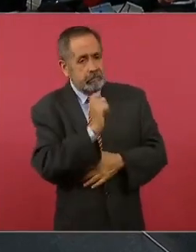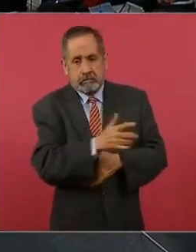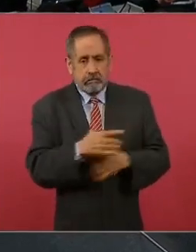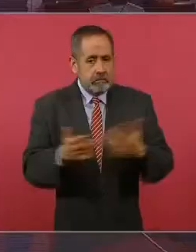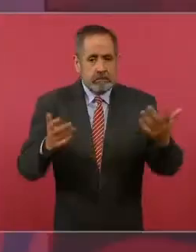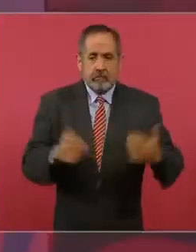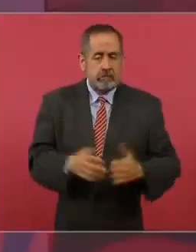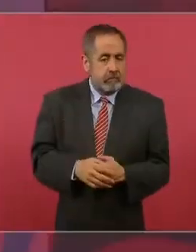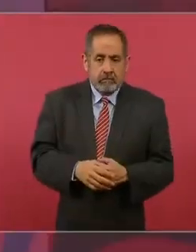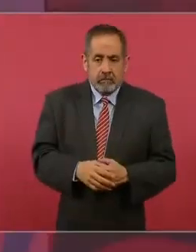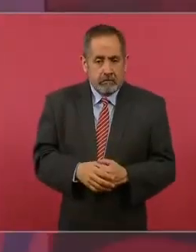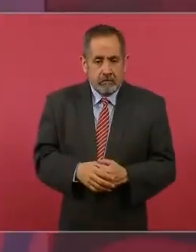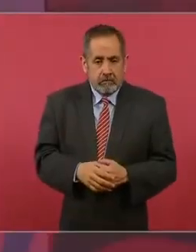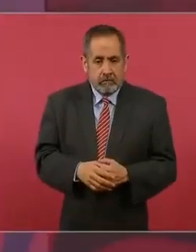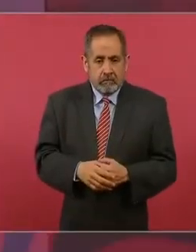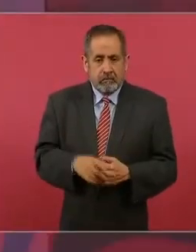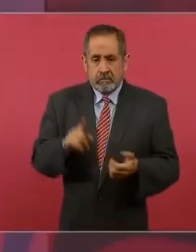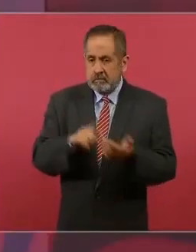con mucho